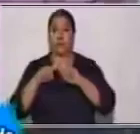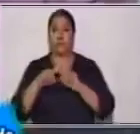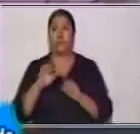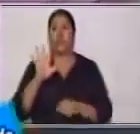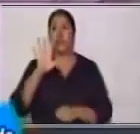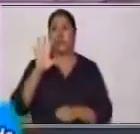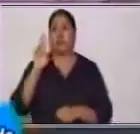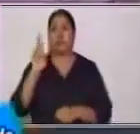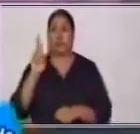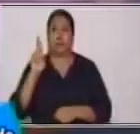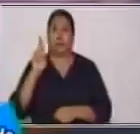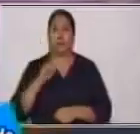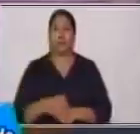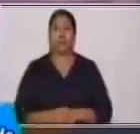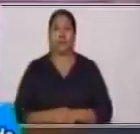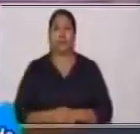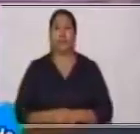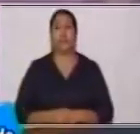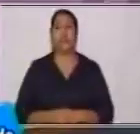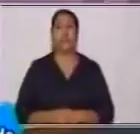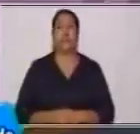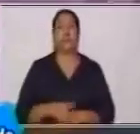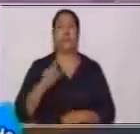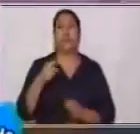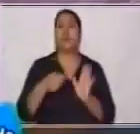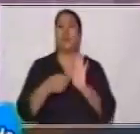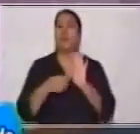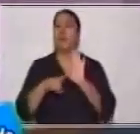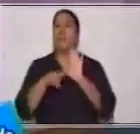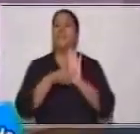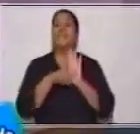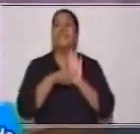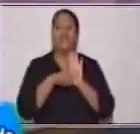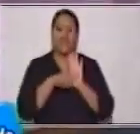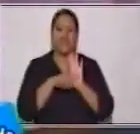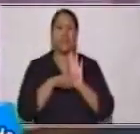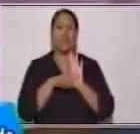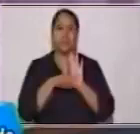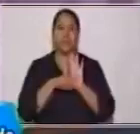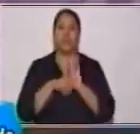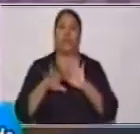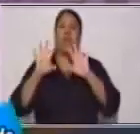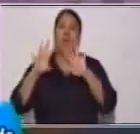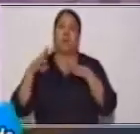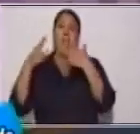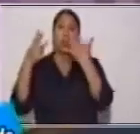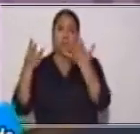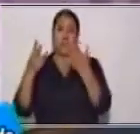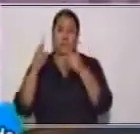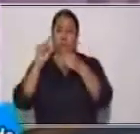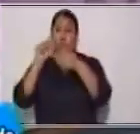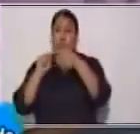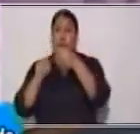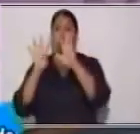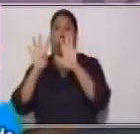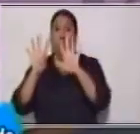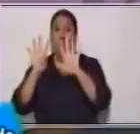5R. El signo que corresponde es el menos. 18 dividido 9 es 2